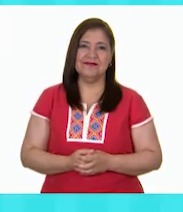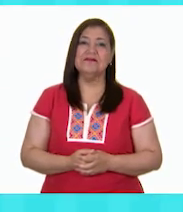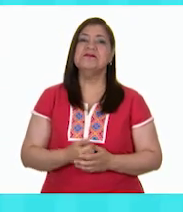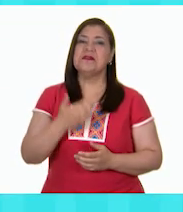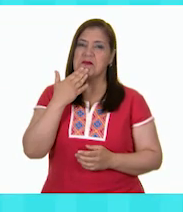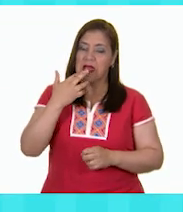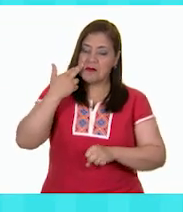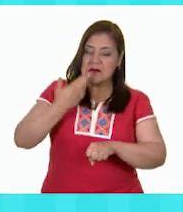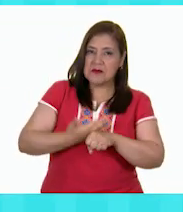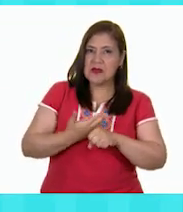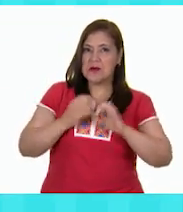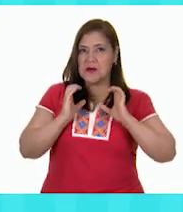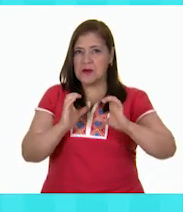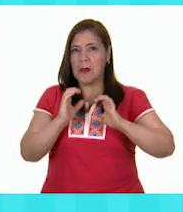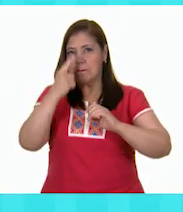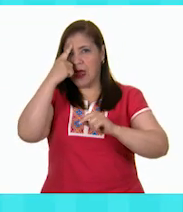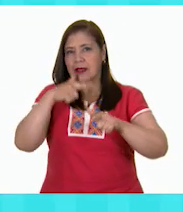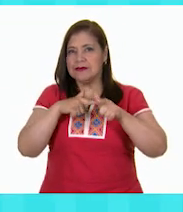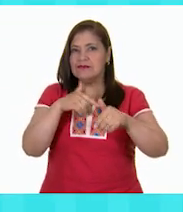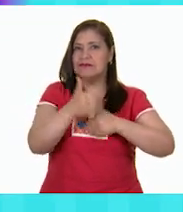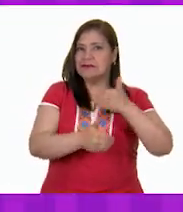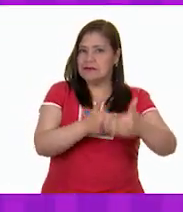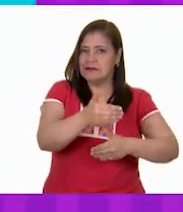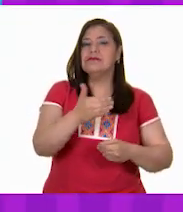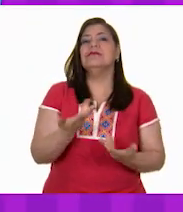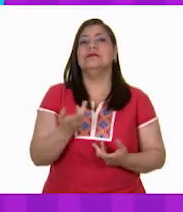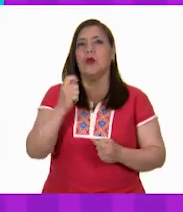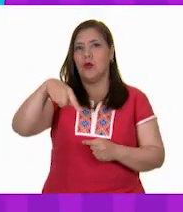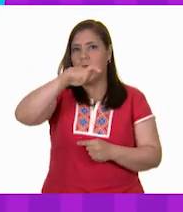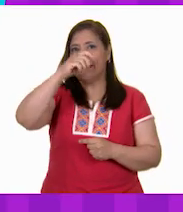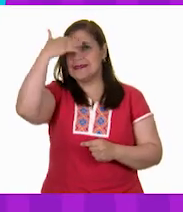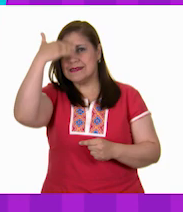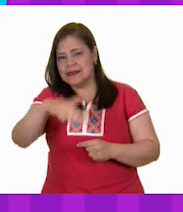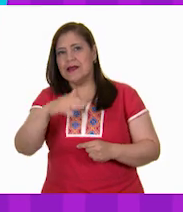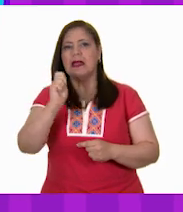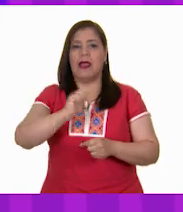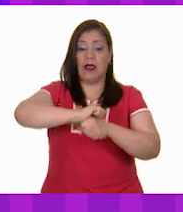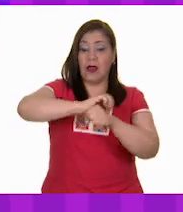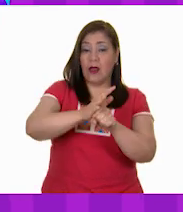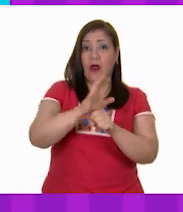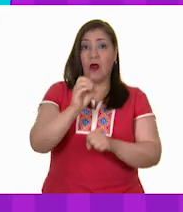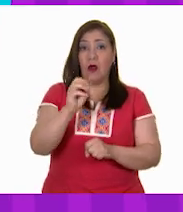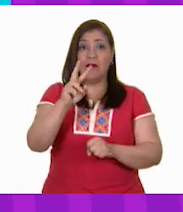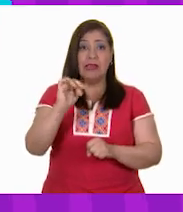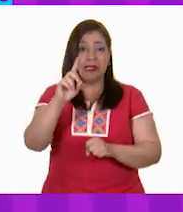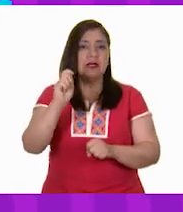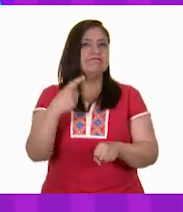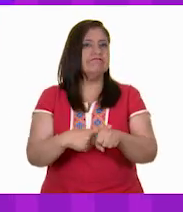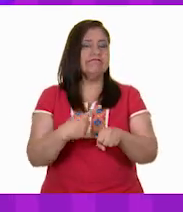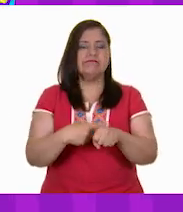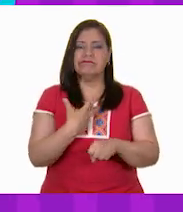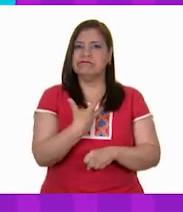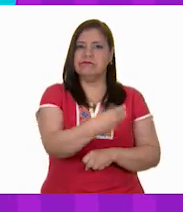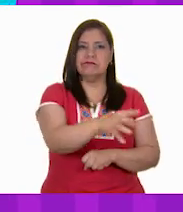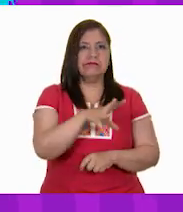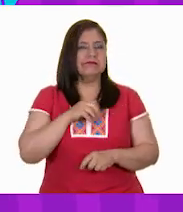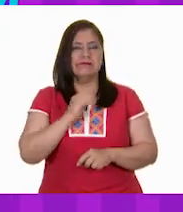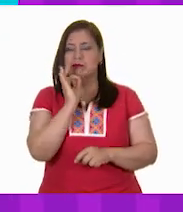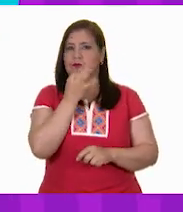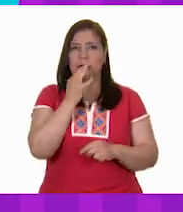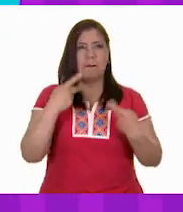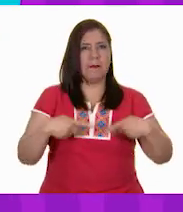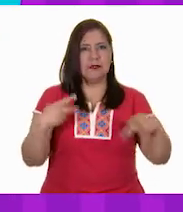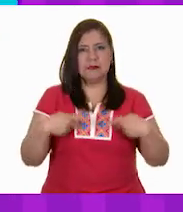Buenas prácticas para seguir adelante. Como todos sabemos, la COVID-19 es una enfermedad que se contagia muy fácilmente entre